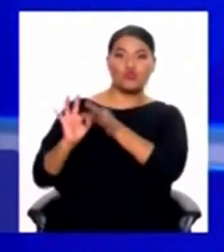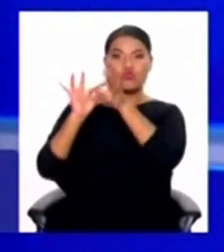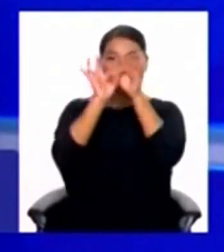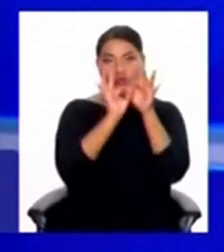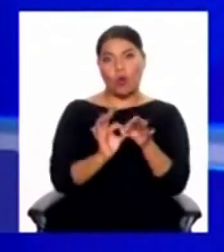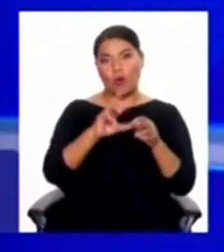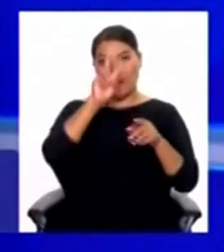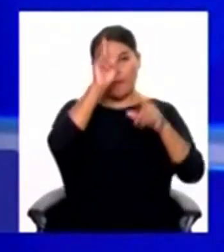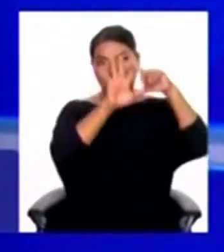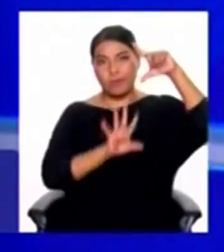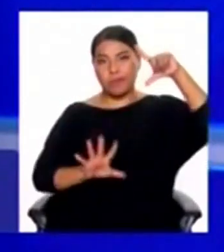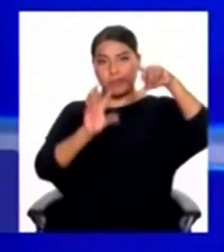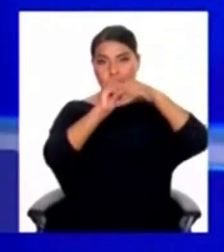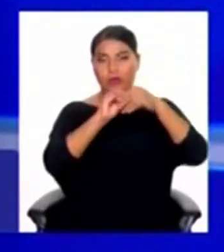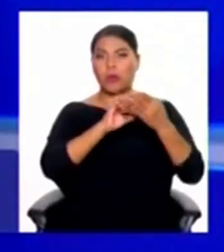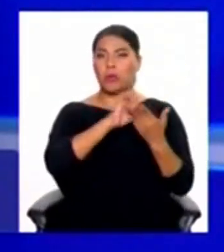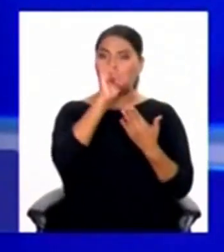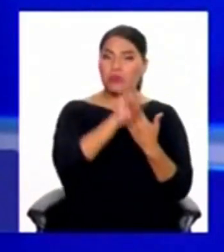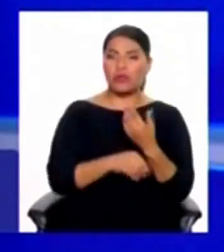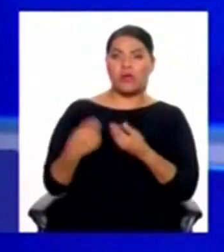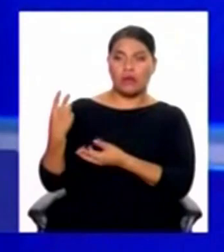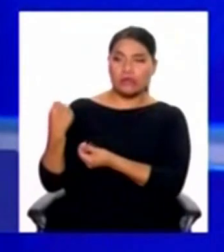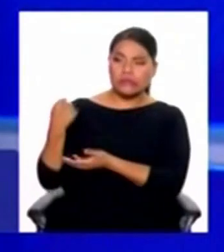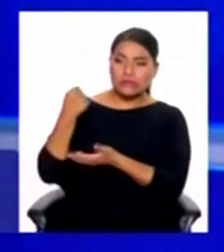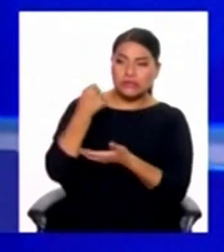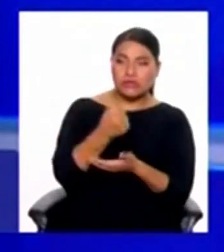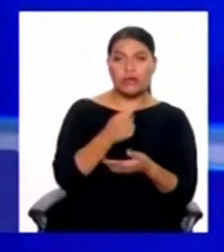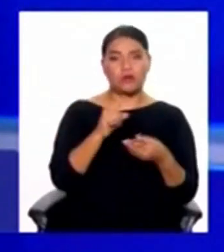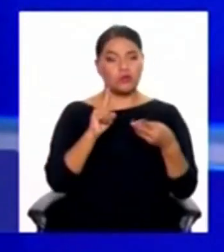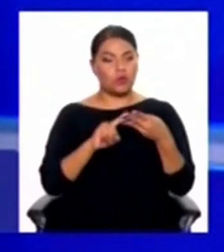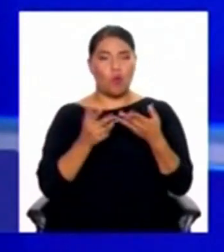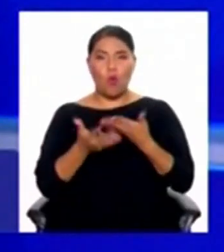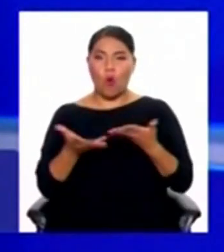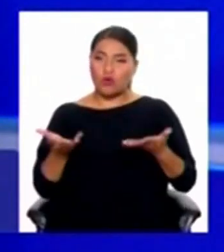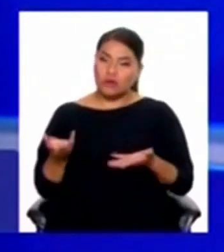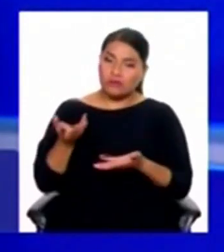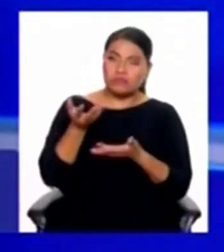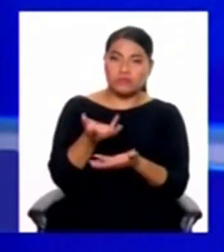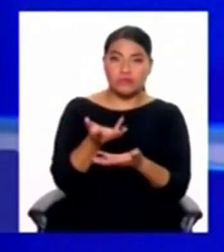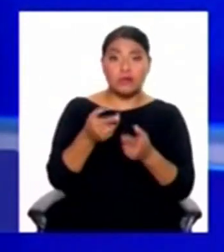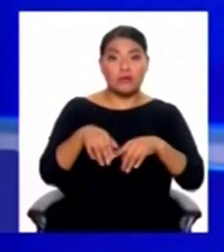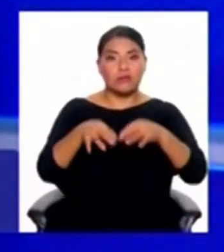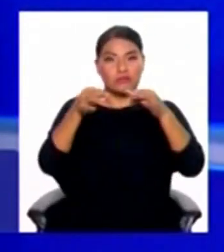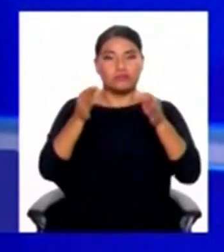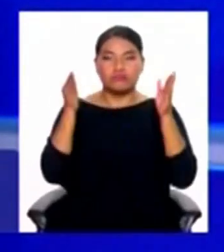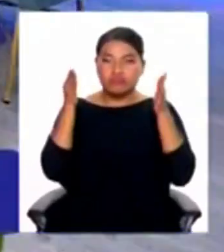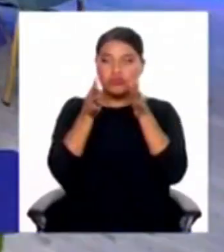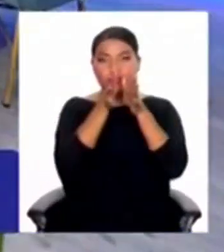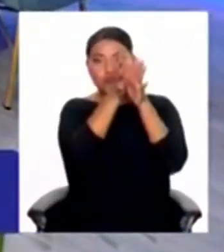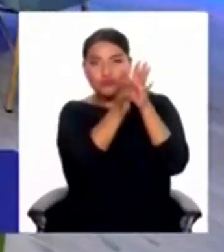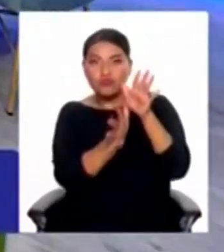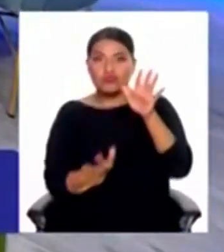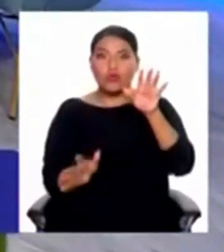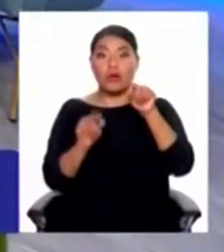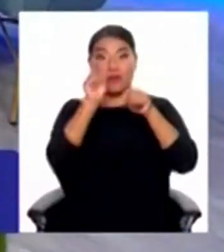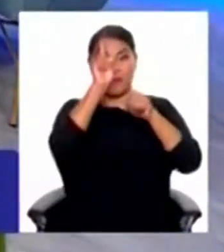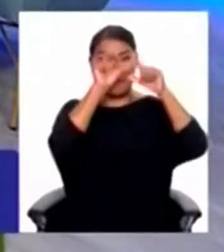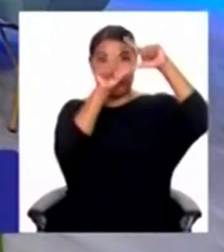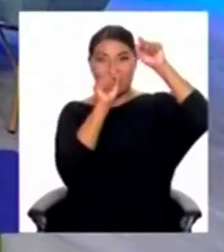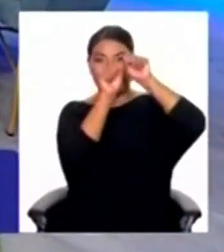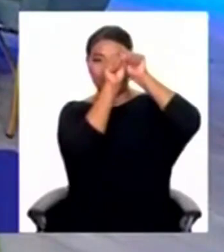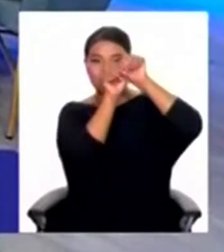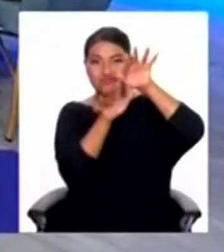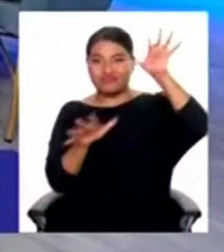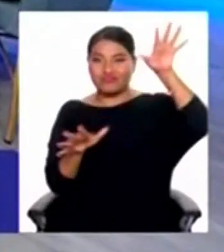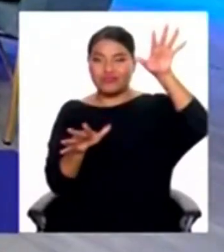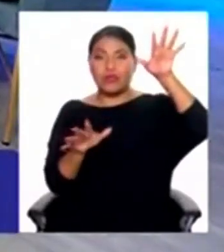que se den, los proyectos, las inversiones, los recursos que se inviertan, tengan una mirada integral y no pase que canalizo un